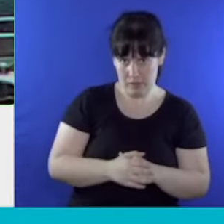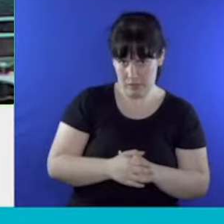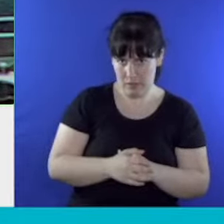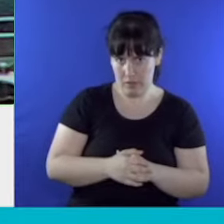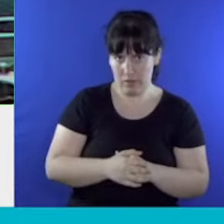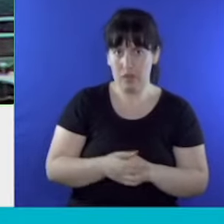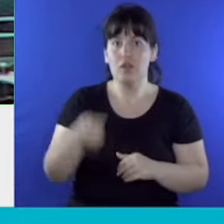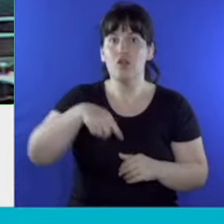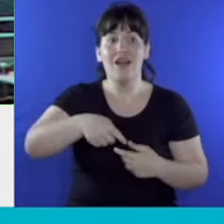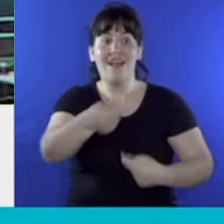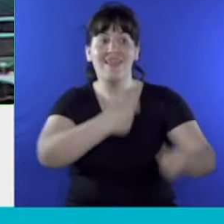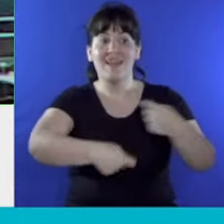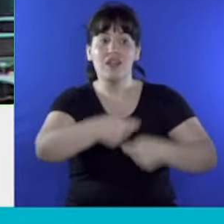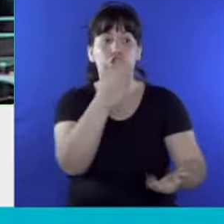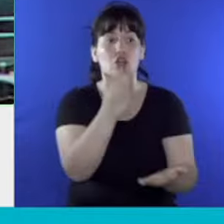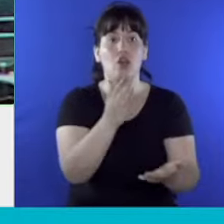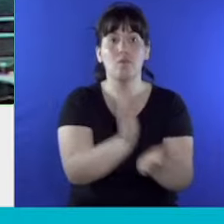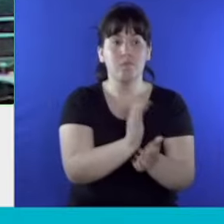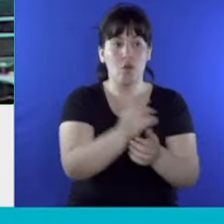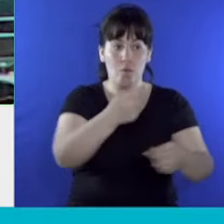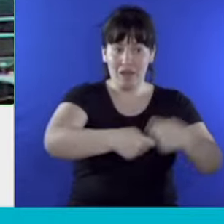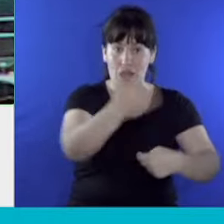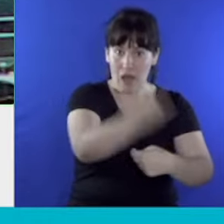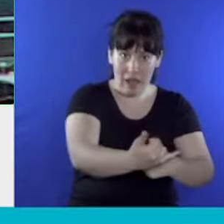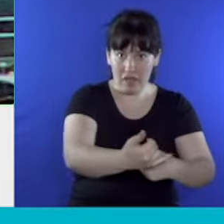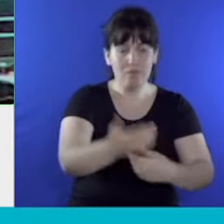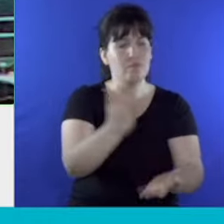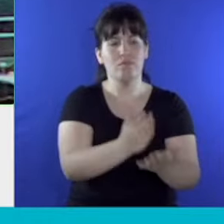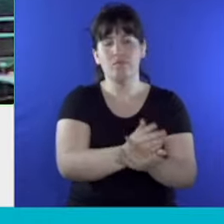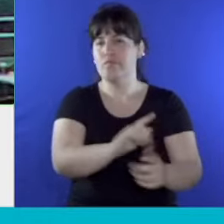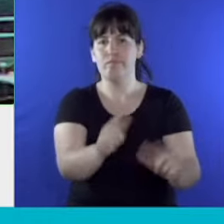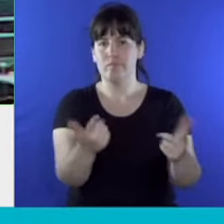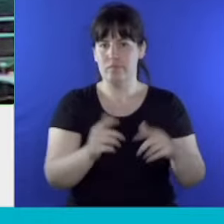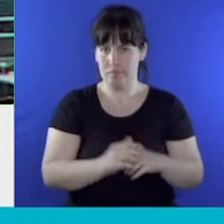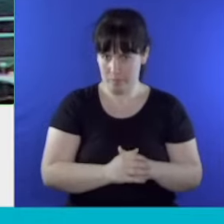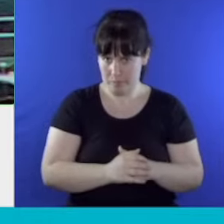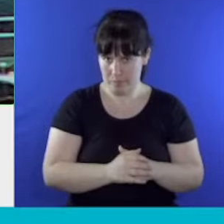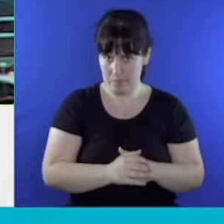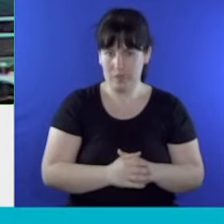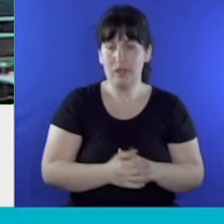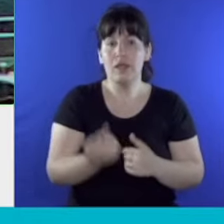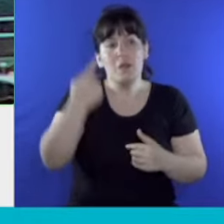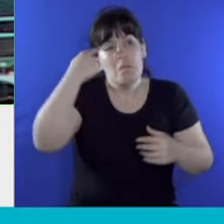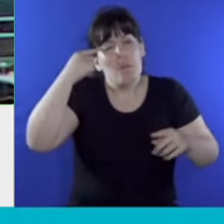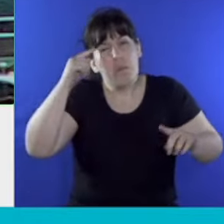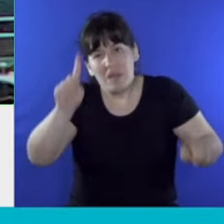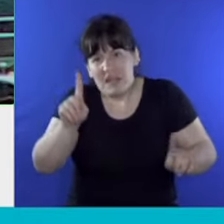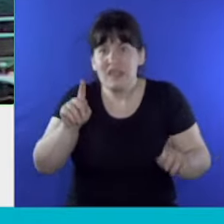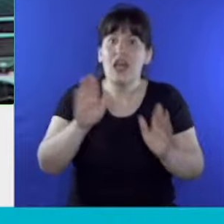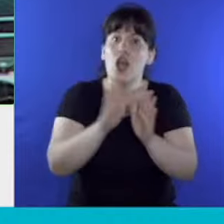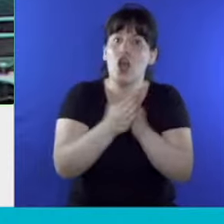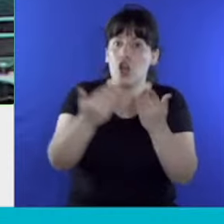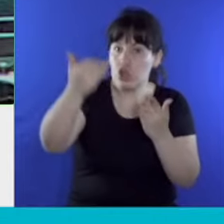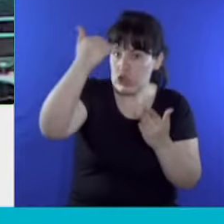Donde no hay mercado no hay derechos, piensan. Y creen que la